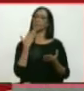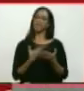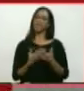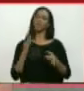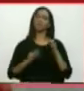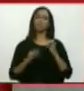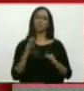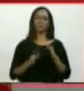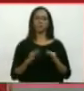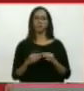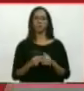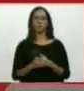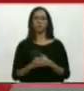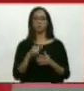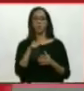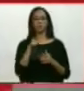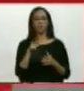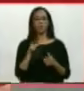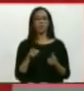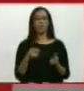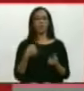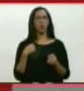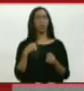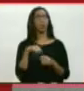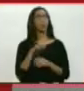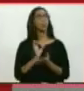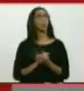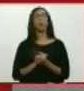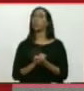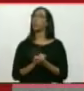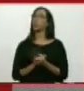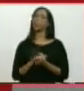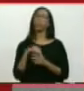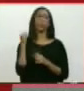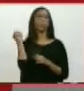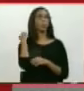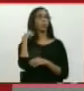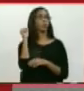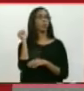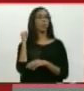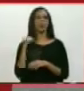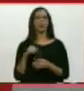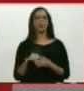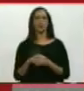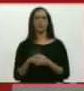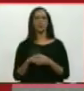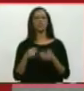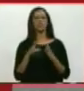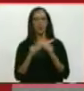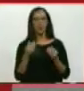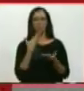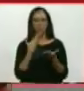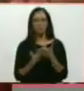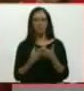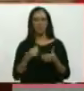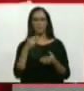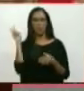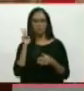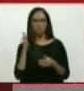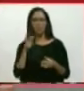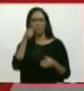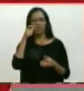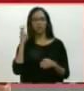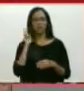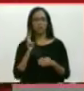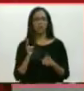justicia y ustedes se han hecho la vista gorda de toda la situación que ha solicitado Venezuela, la Fiscalía Venezolana. Cuando